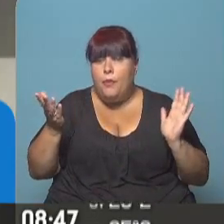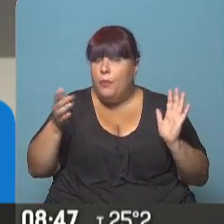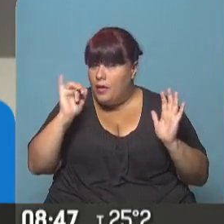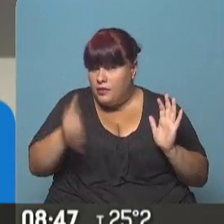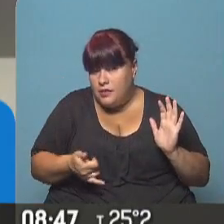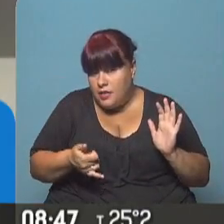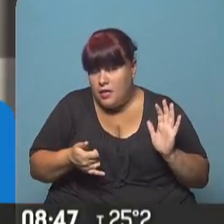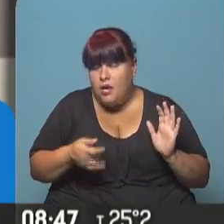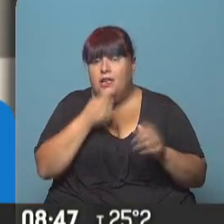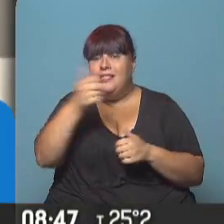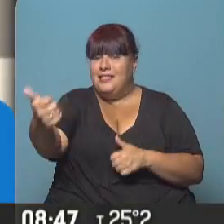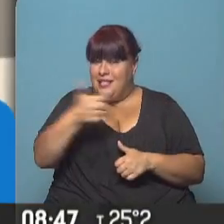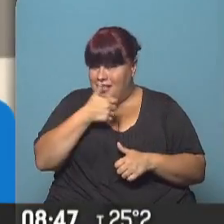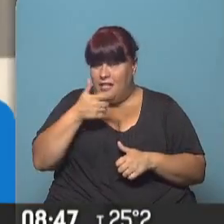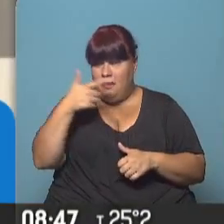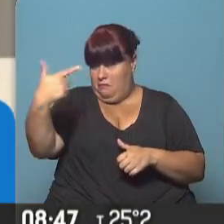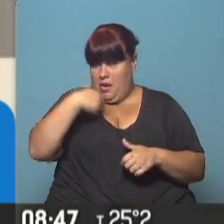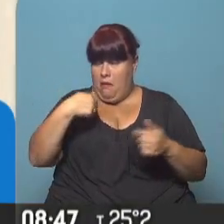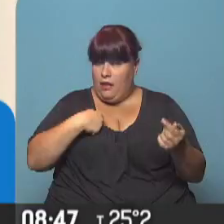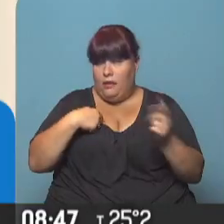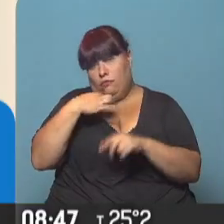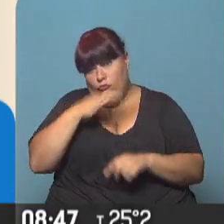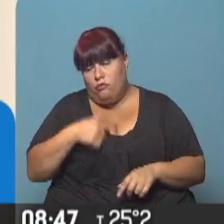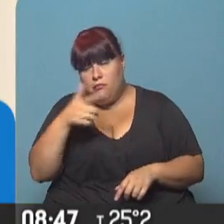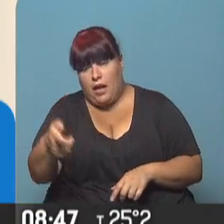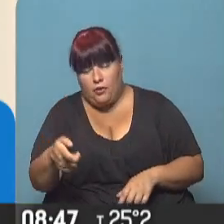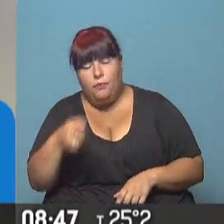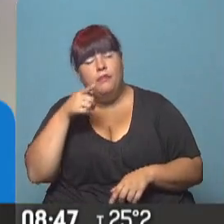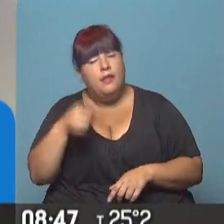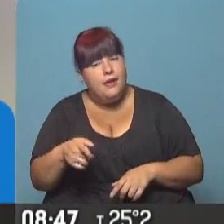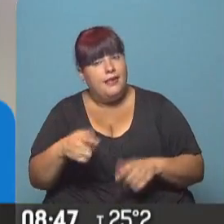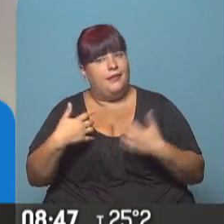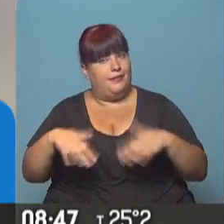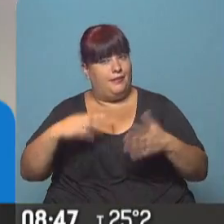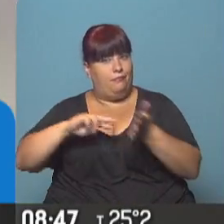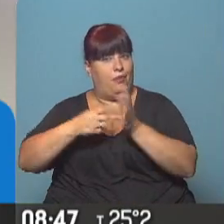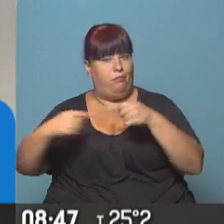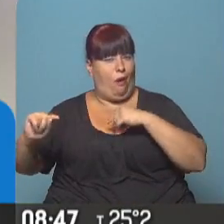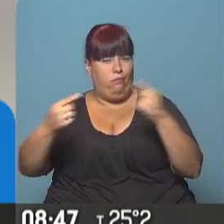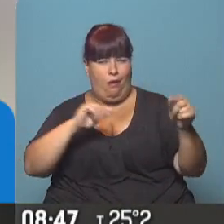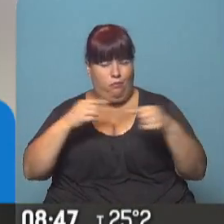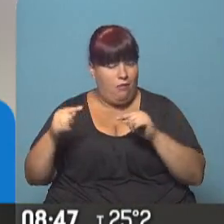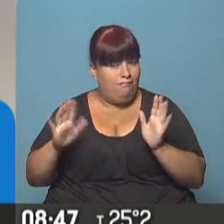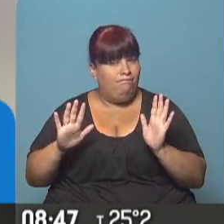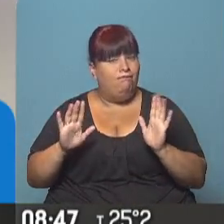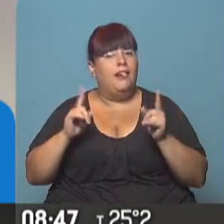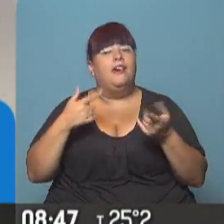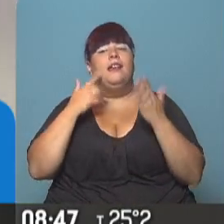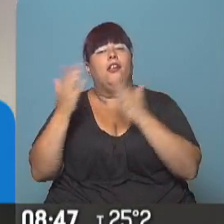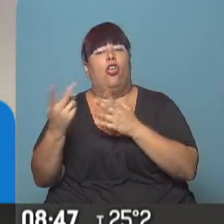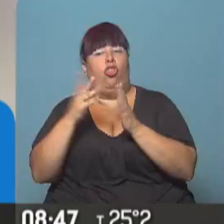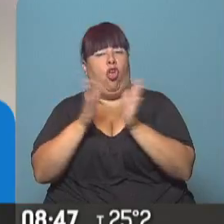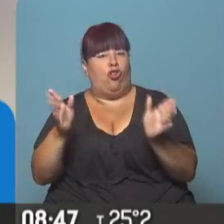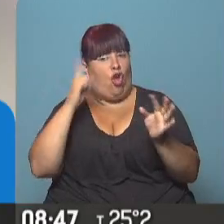tiene que hacer lo que hizo, porque si se acerca, lo mata. El caso abrió una fuerte polémica que se corporiza en